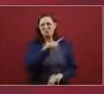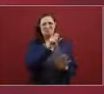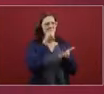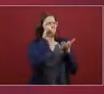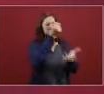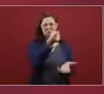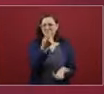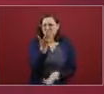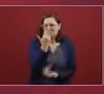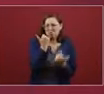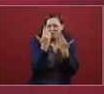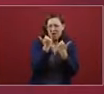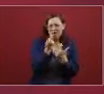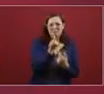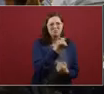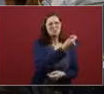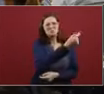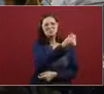muchos gobiernos municipales.